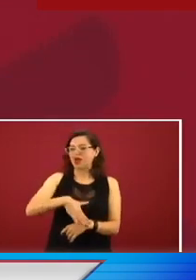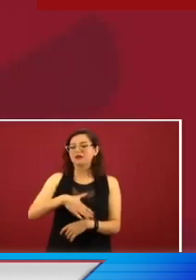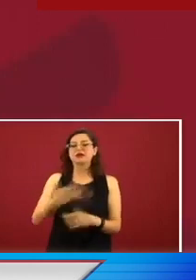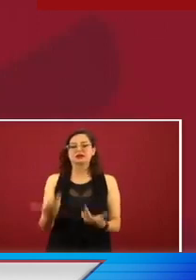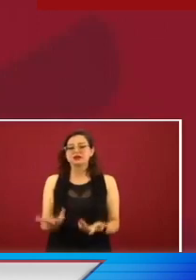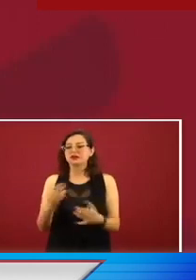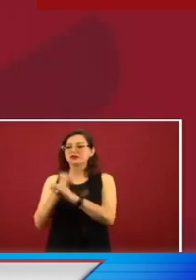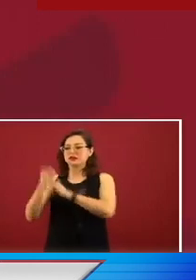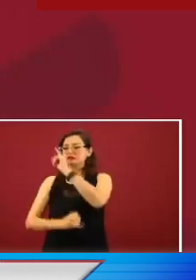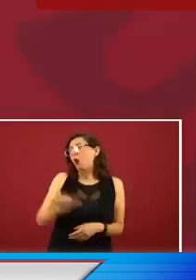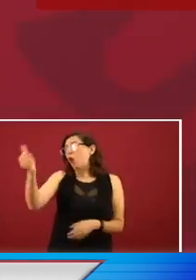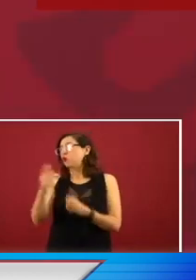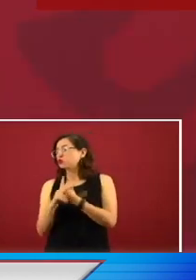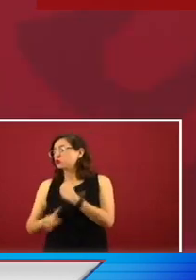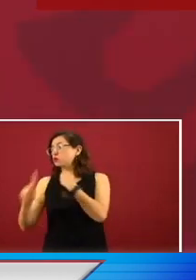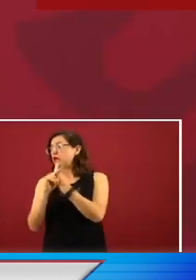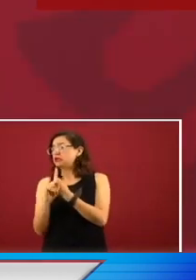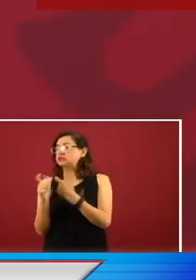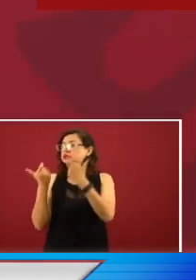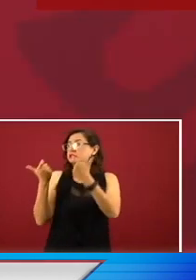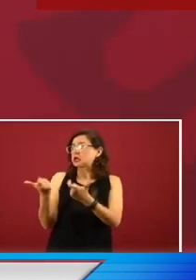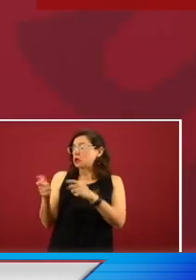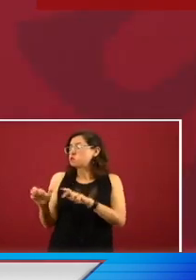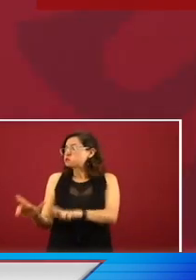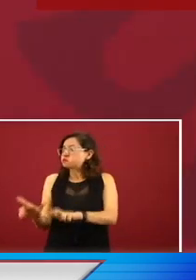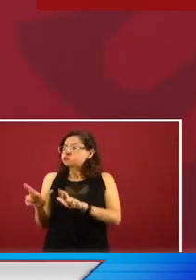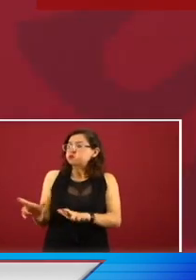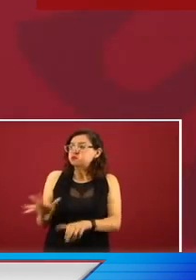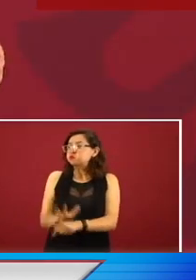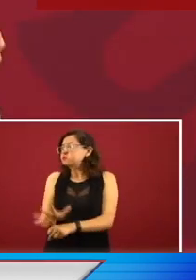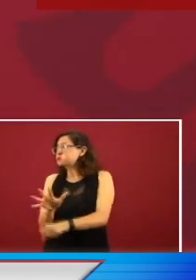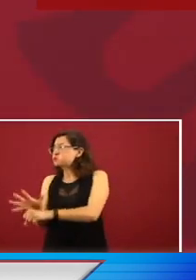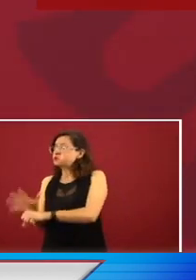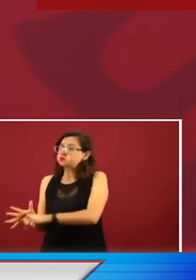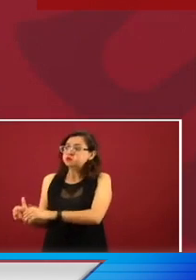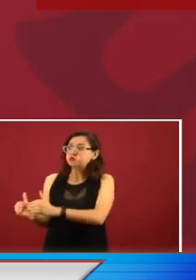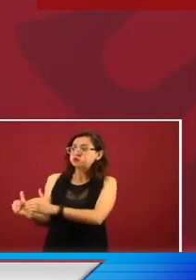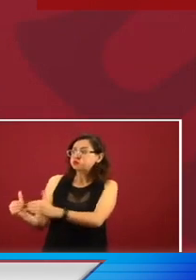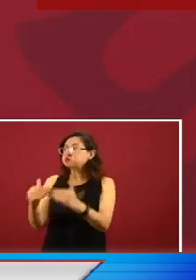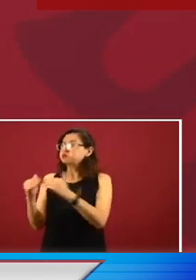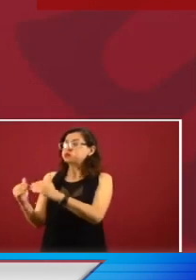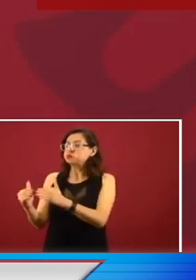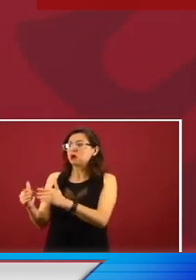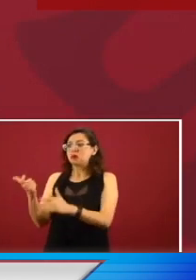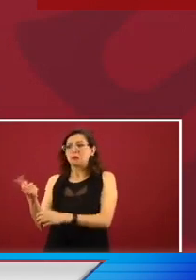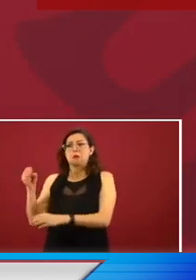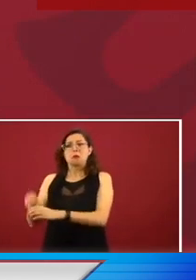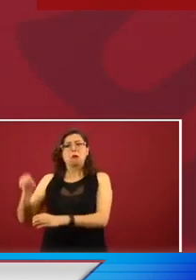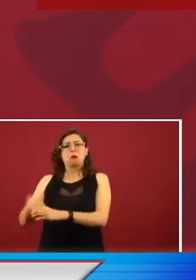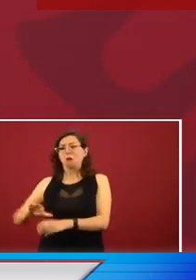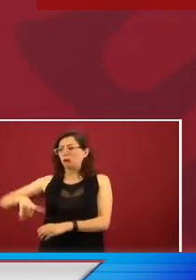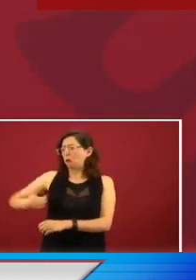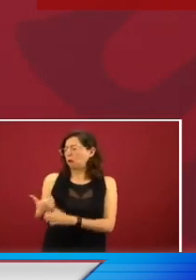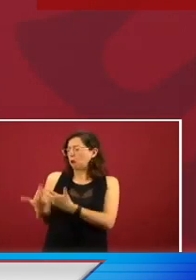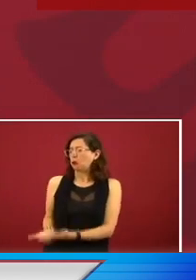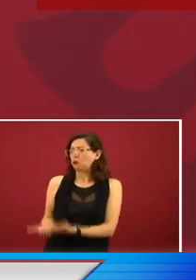los estados son autónomos y tienen facultades para aplicar las medidas que consideren necesarias. Es necesaria también la cooperación por la vinculación con